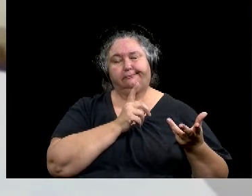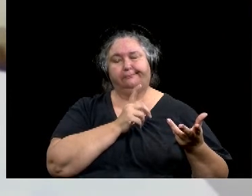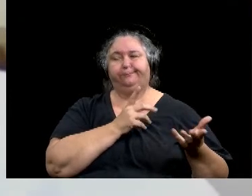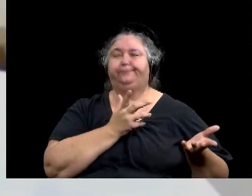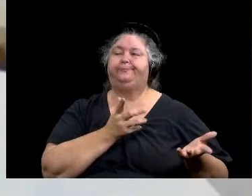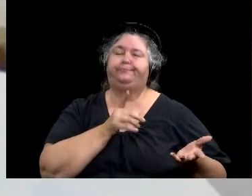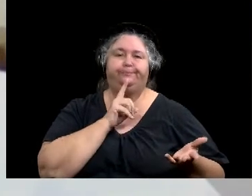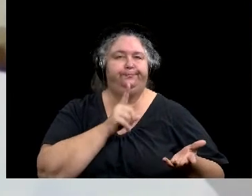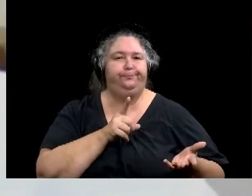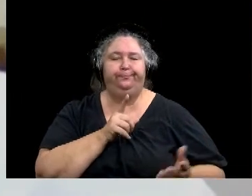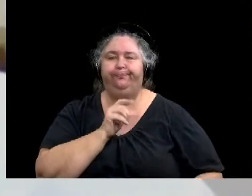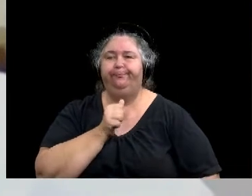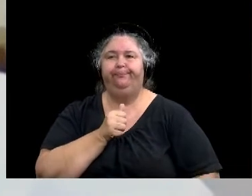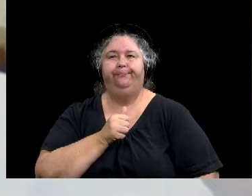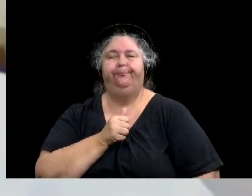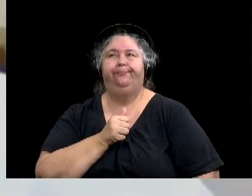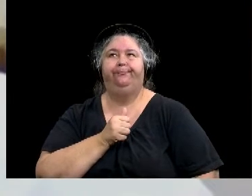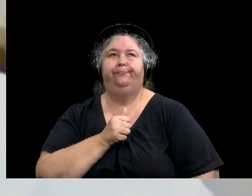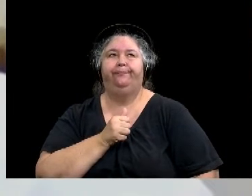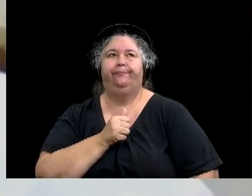no es que